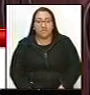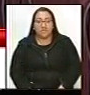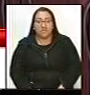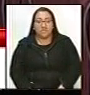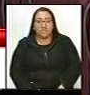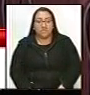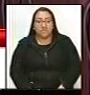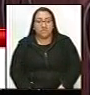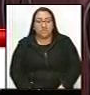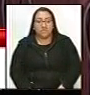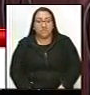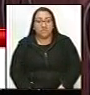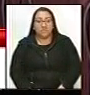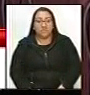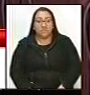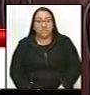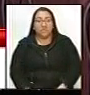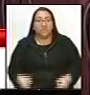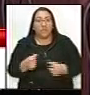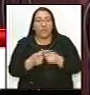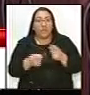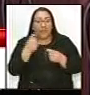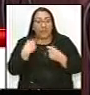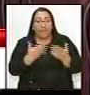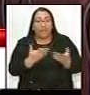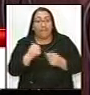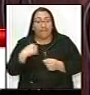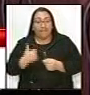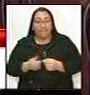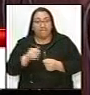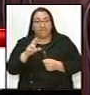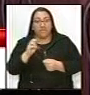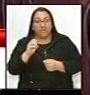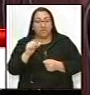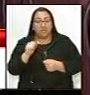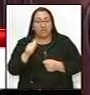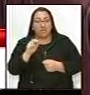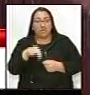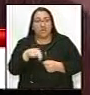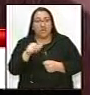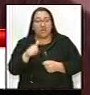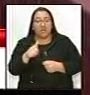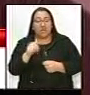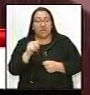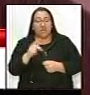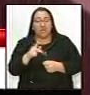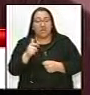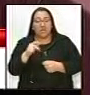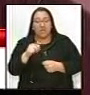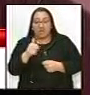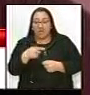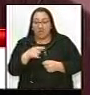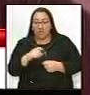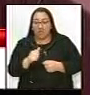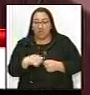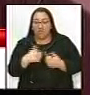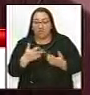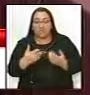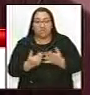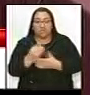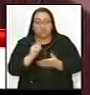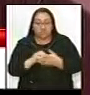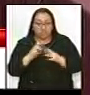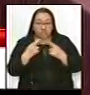suspendido brevemente a la sesión para invitar a la señora rosa en la nave será una se reúne a la